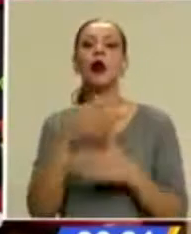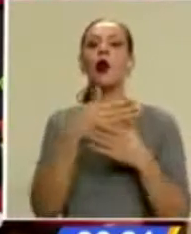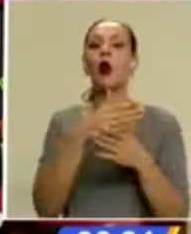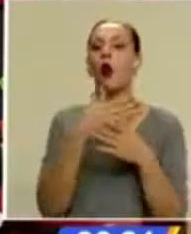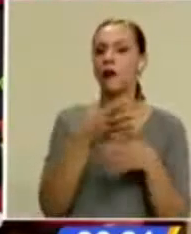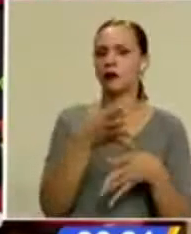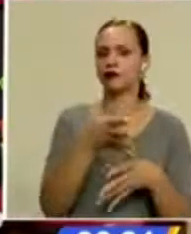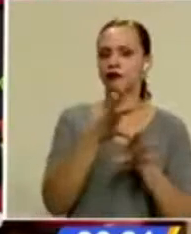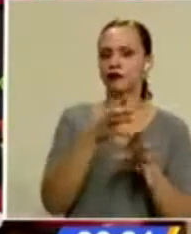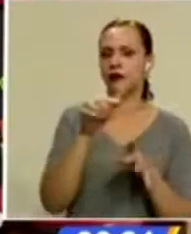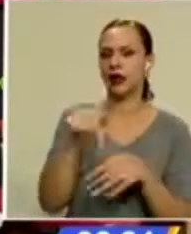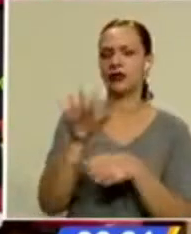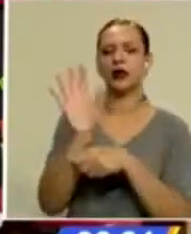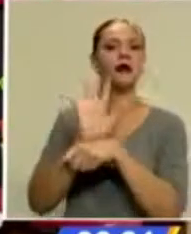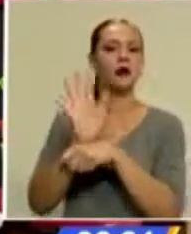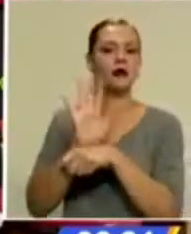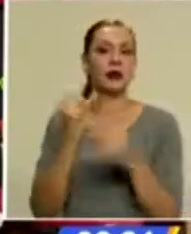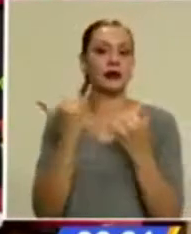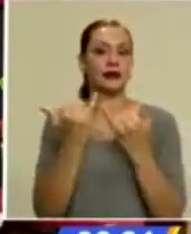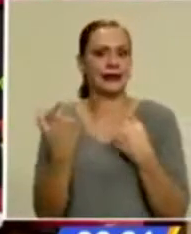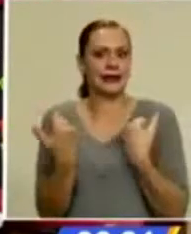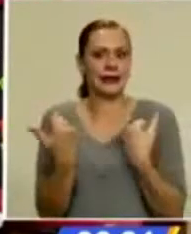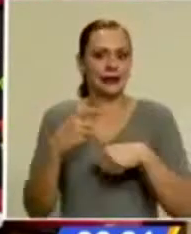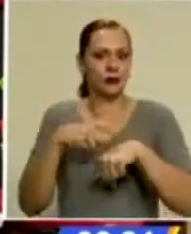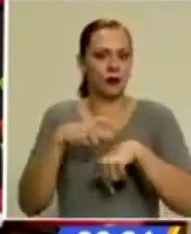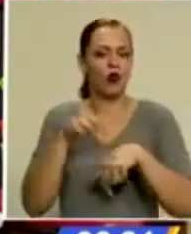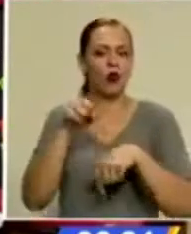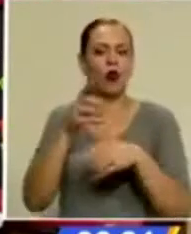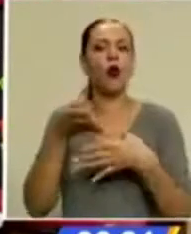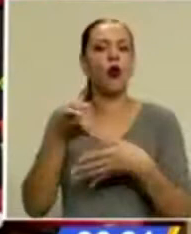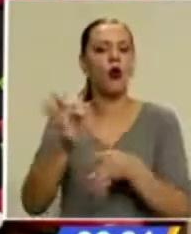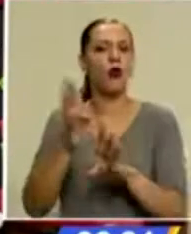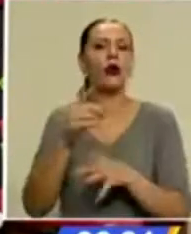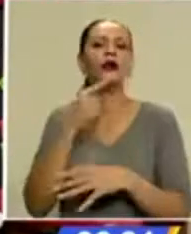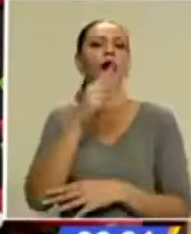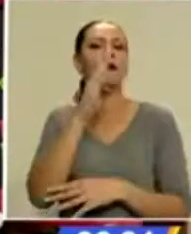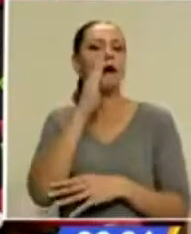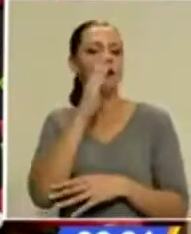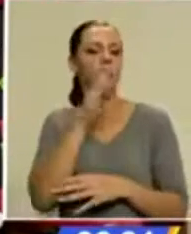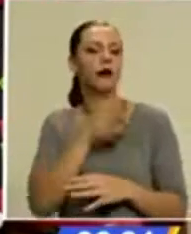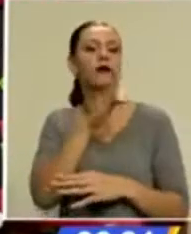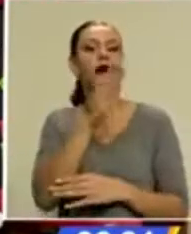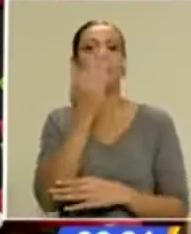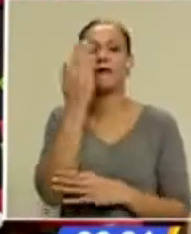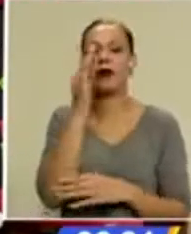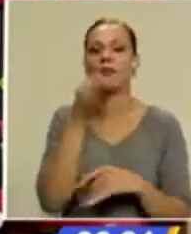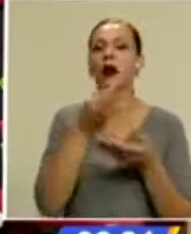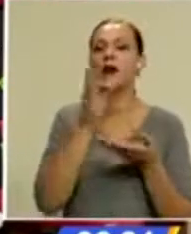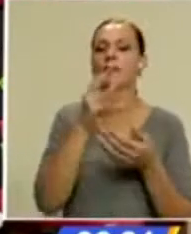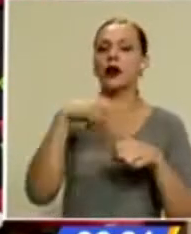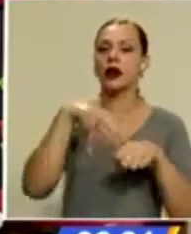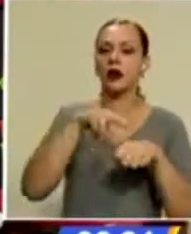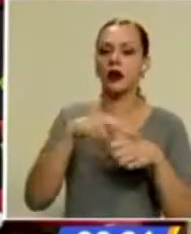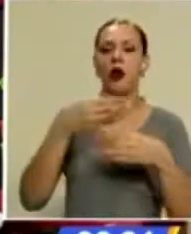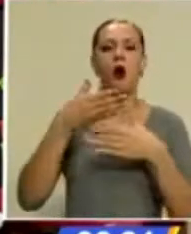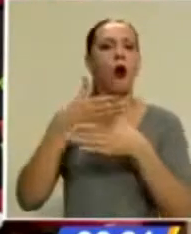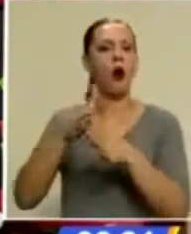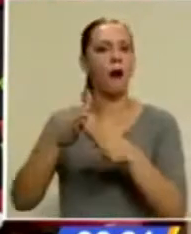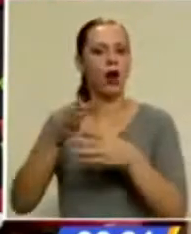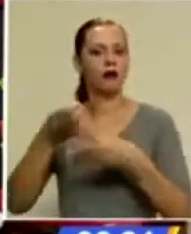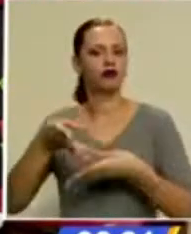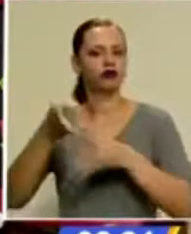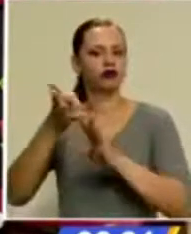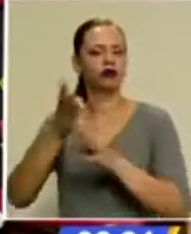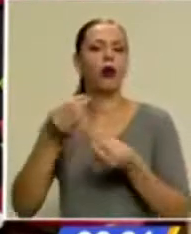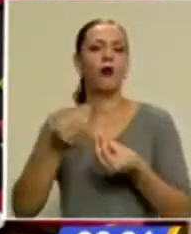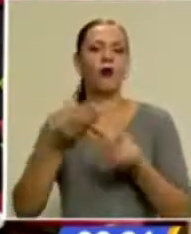compartir esta transmisión ya mismo. Compartan la transmisión, díganle a la mamá. Se van para el Facebook de Café Nacional, comparten la transmisión y